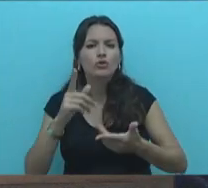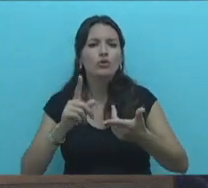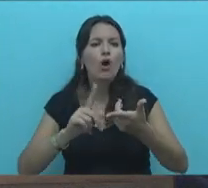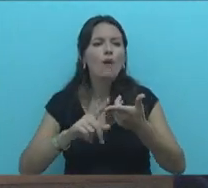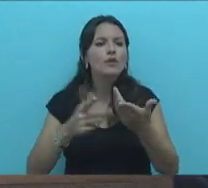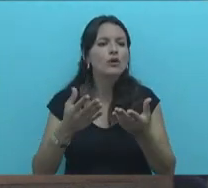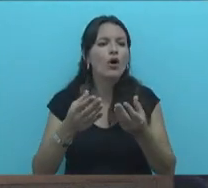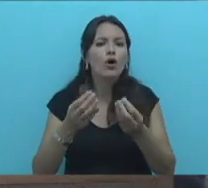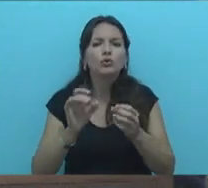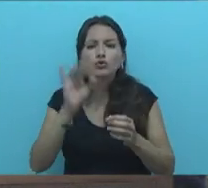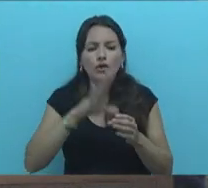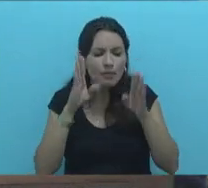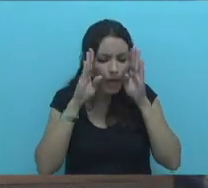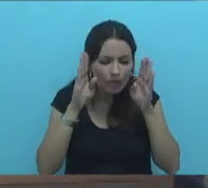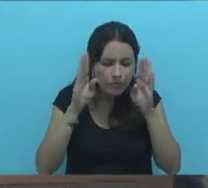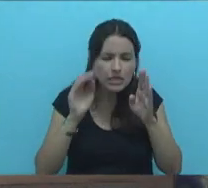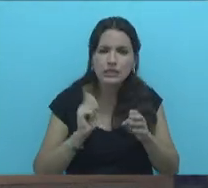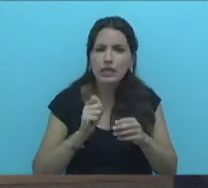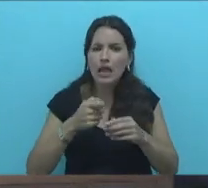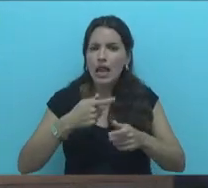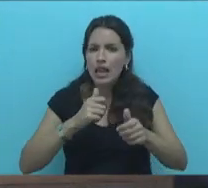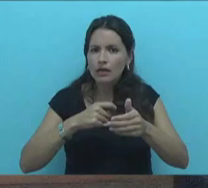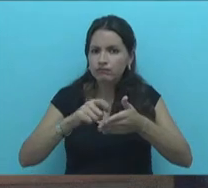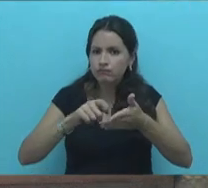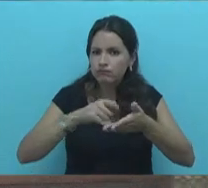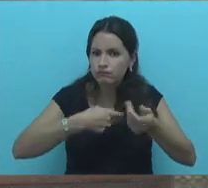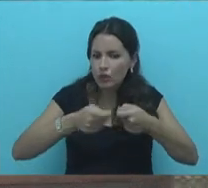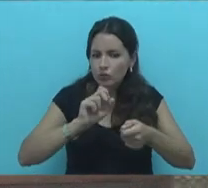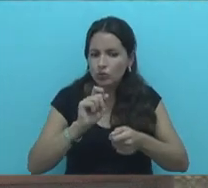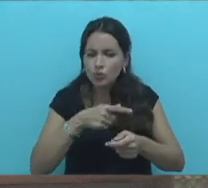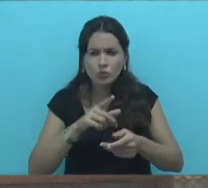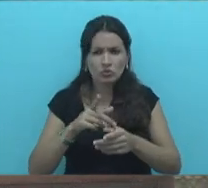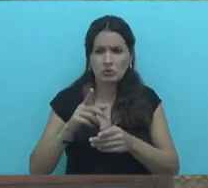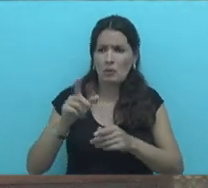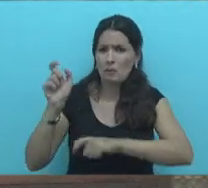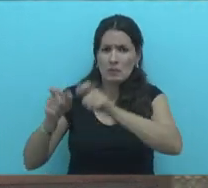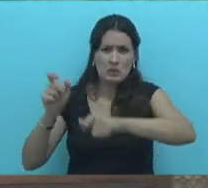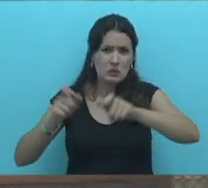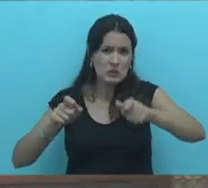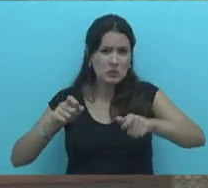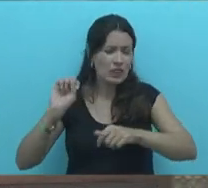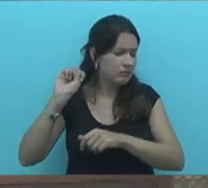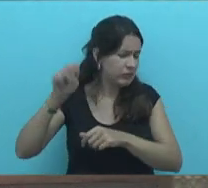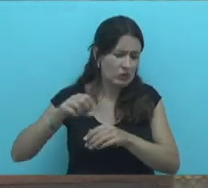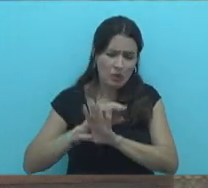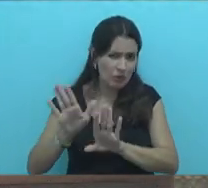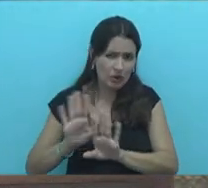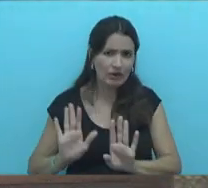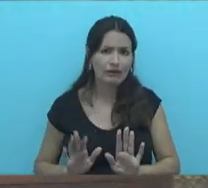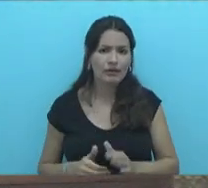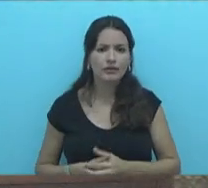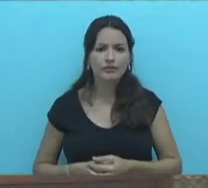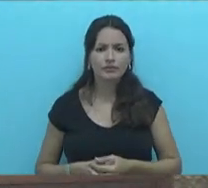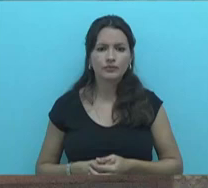interesa son los negocios de ellos y no la vida cotidiana de la gente que está tratando de empatarle al fin de mes en la provincia de Santa Fe.